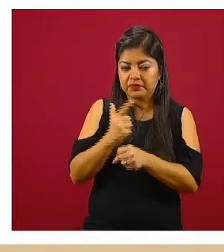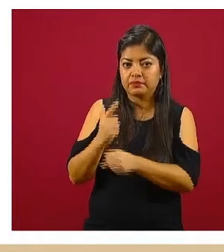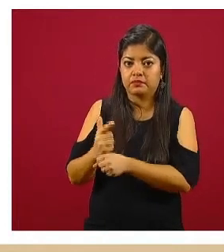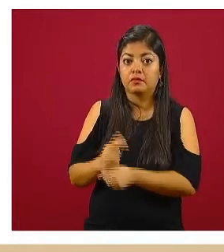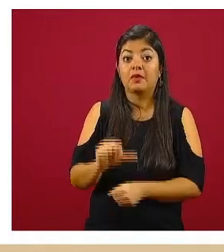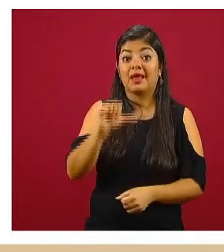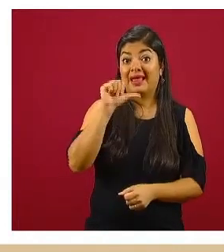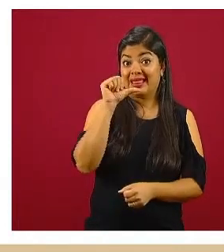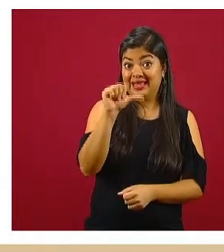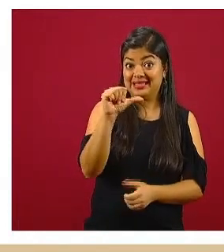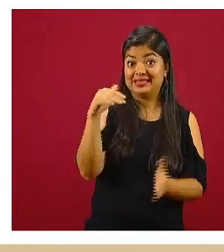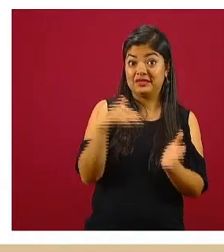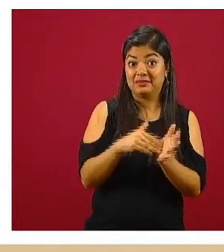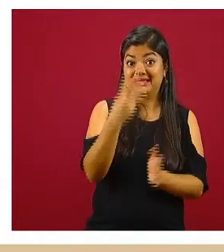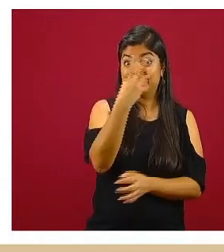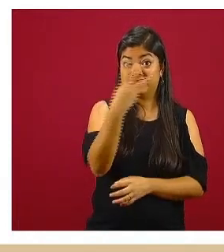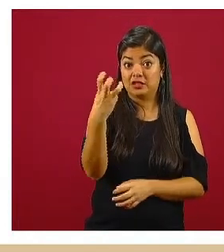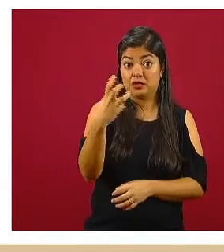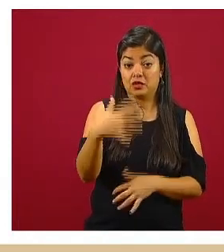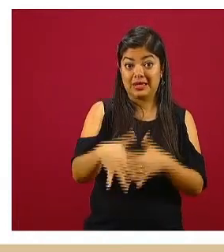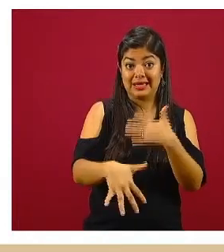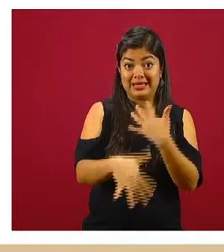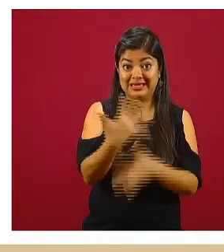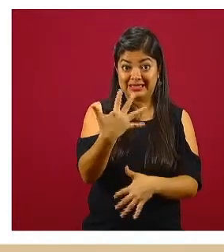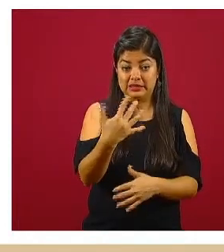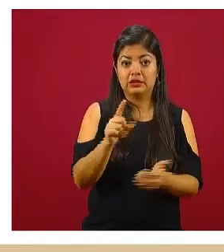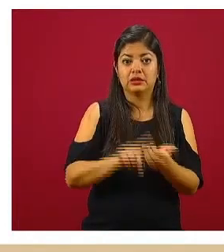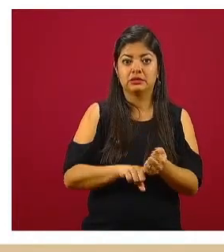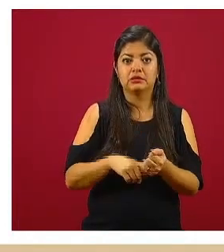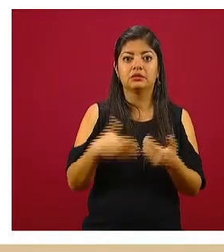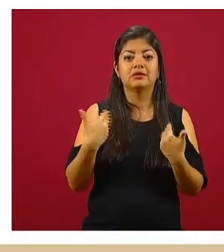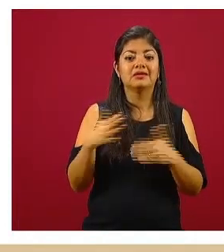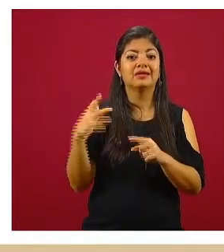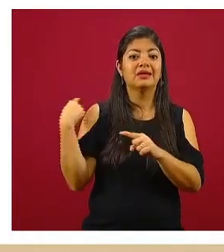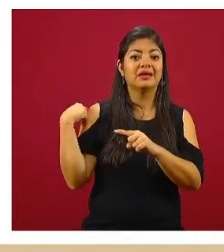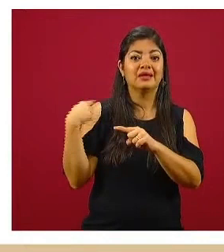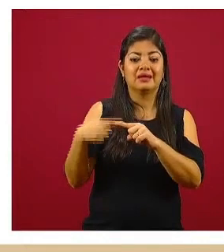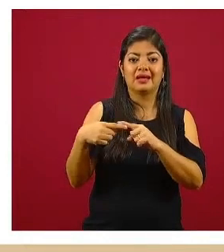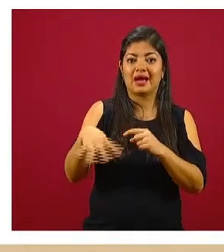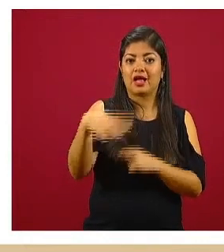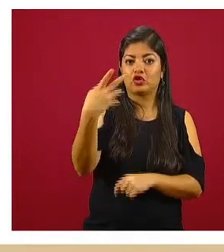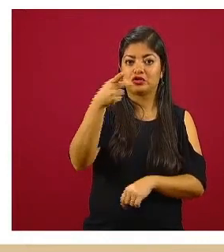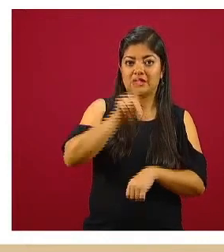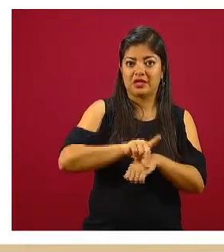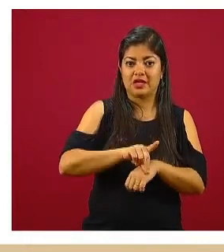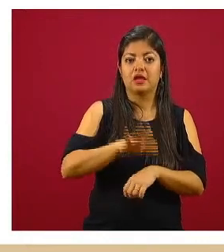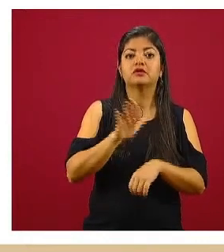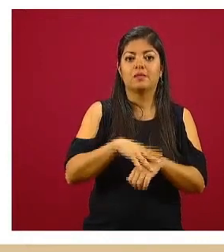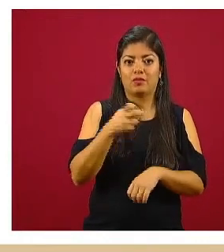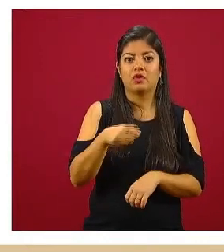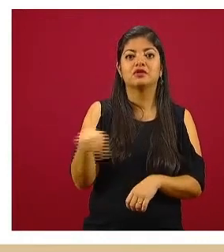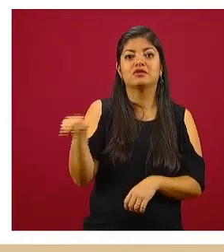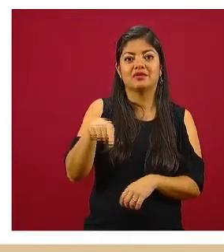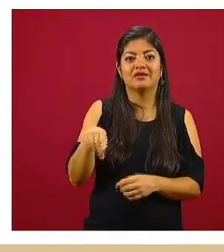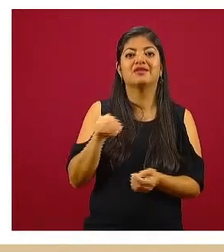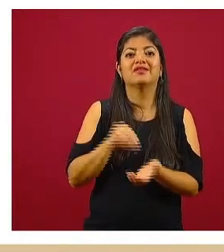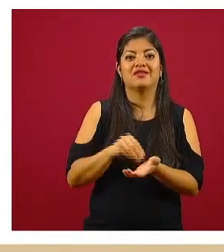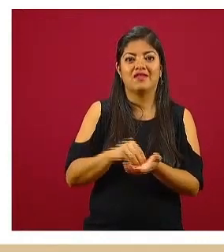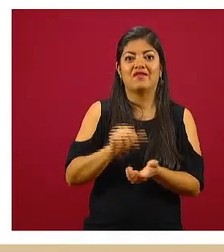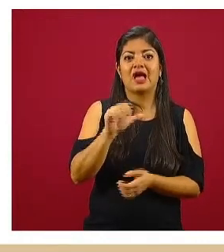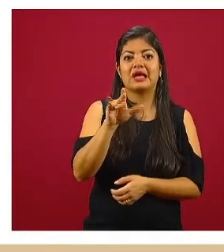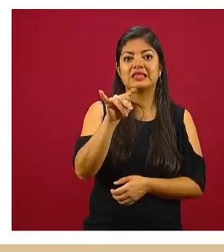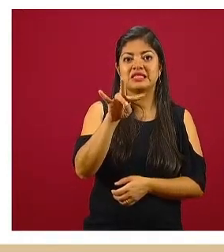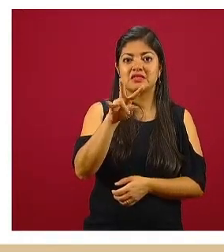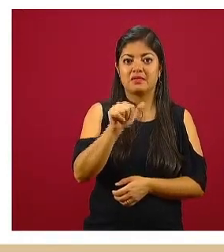ellas, 16.315 lo han tenido en los últimos 14 días, por lo tanto es la parte activa de la epidemia